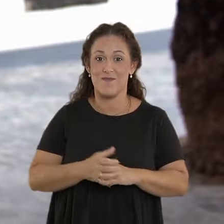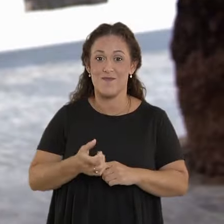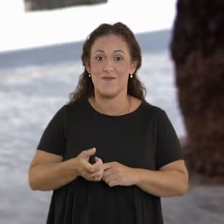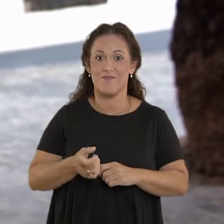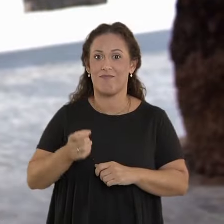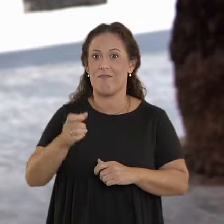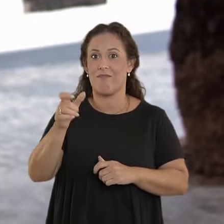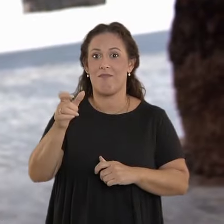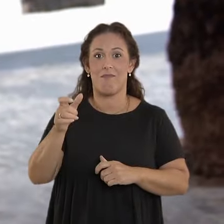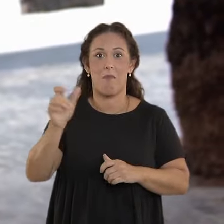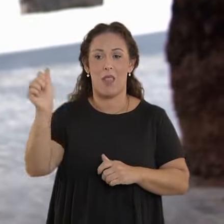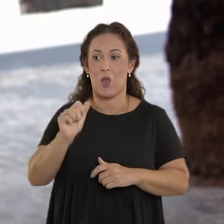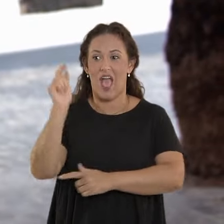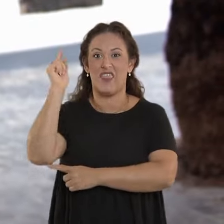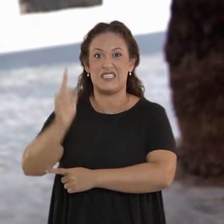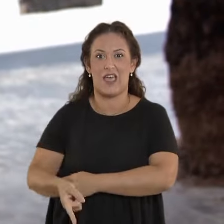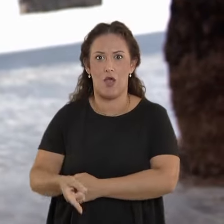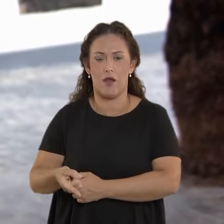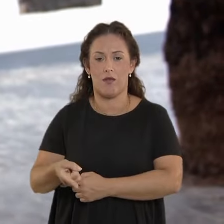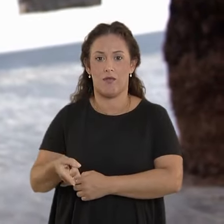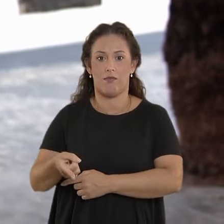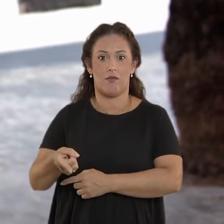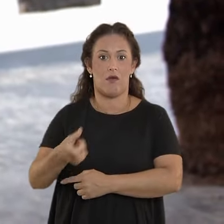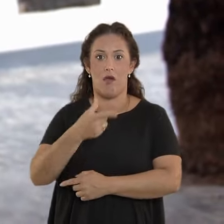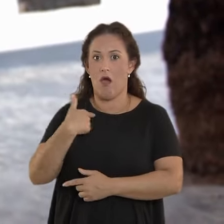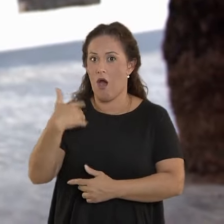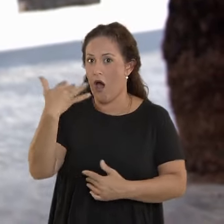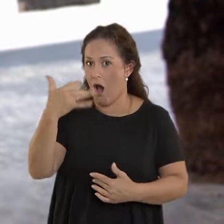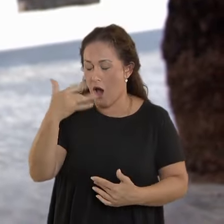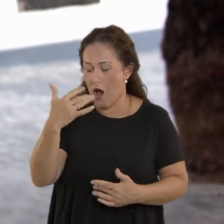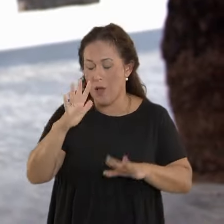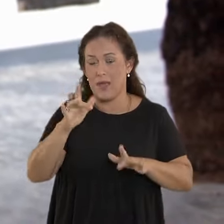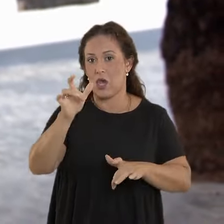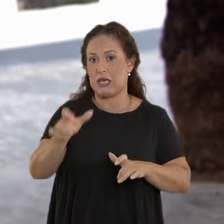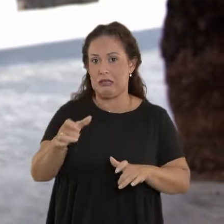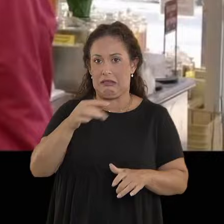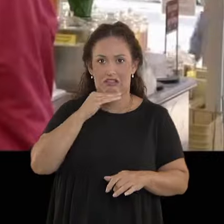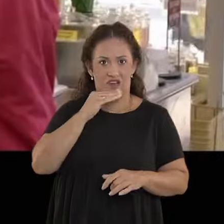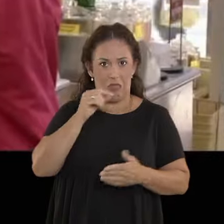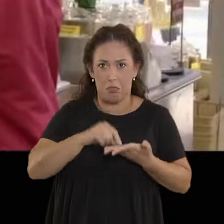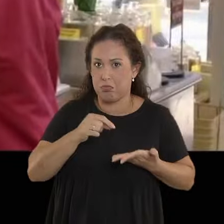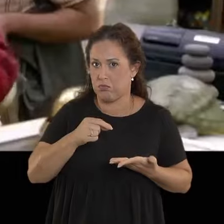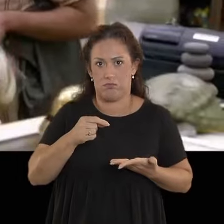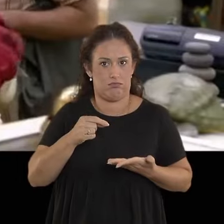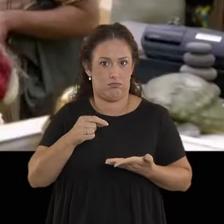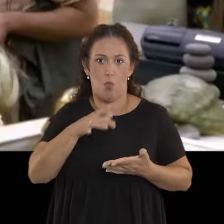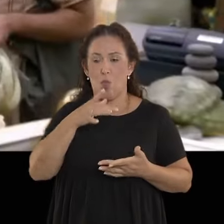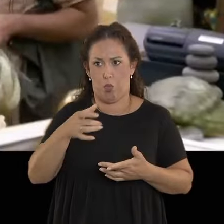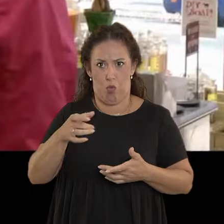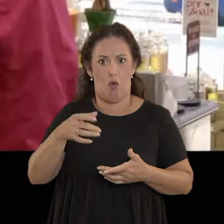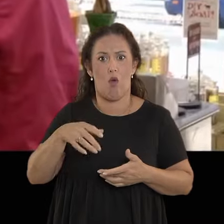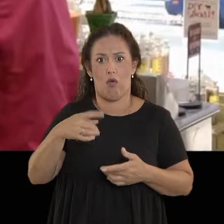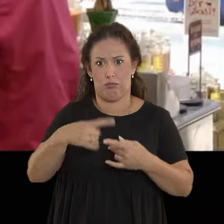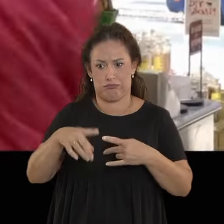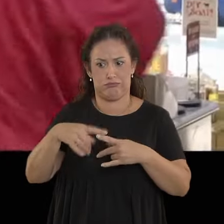El Dictador, sin duda, me reí muchísimo, pero eso sí, no es humor para gente que se ofenda, es polémica. ¡Hey, Maripili! ¡Vamos, date